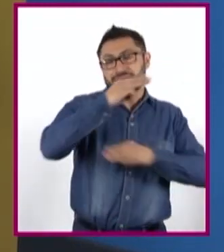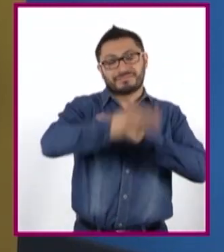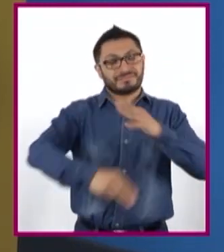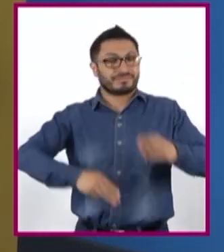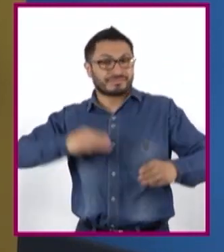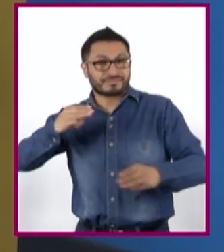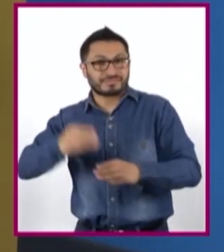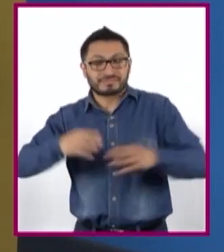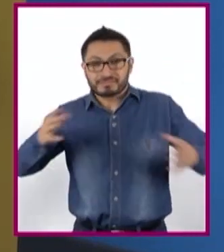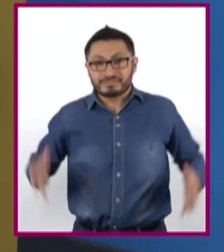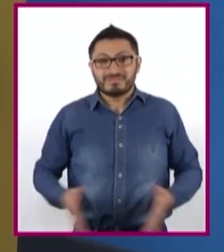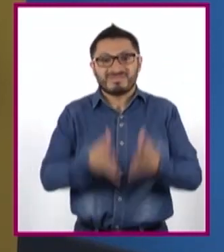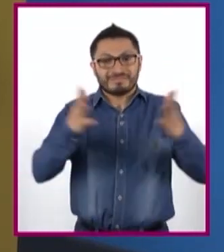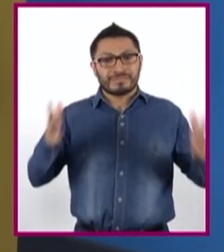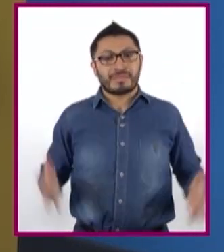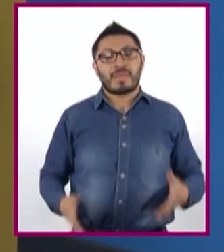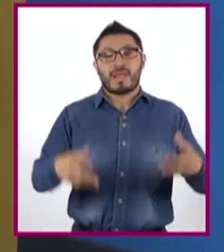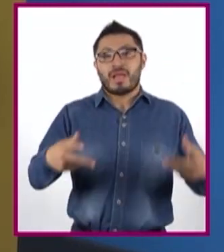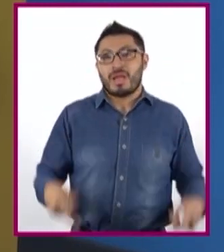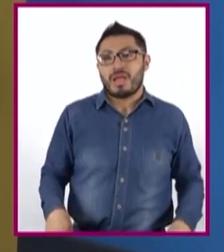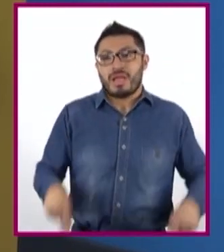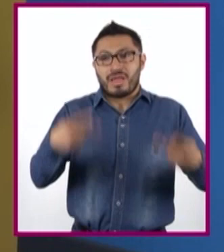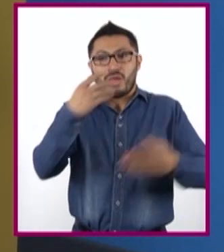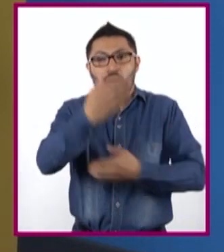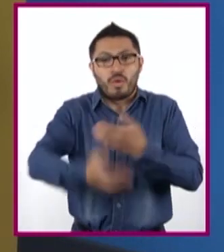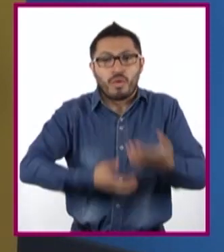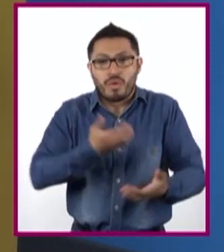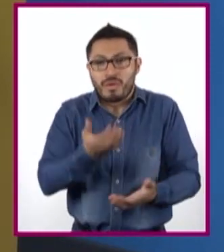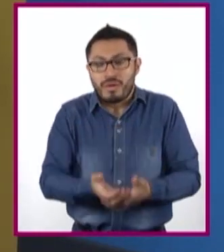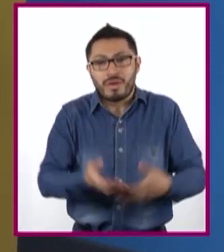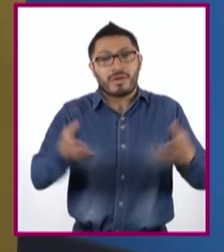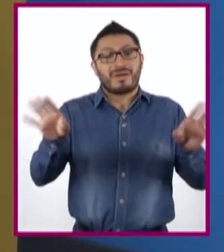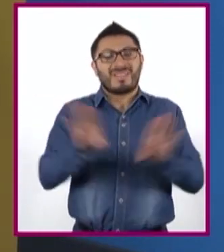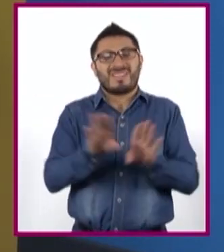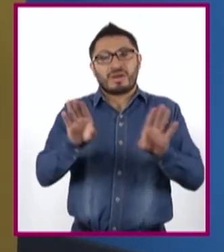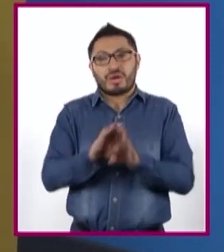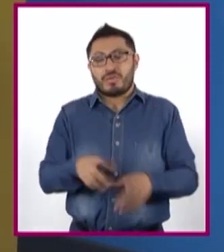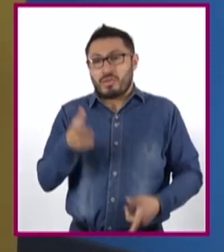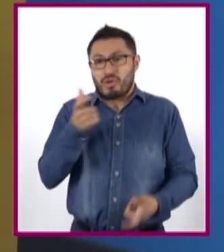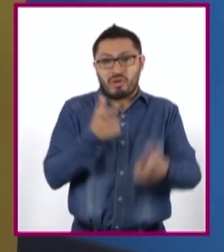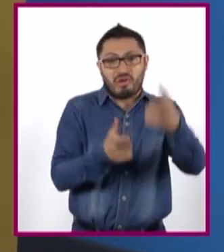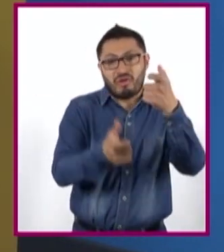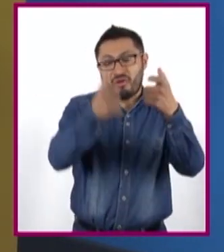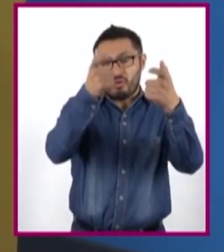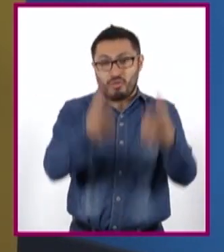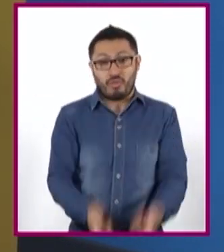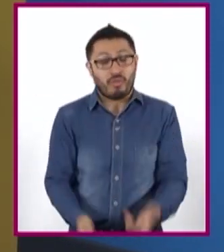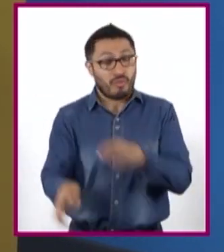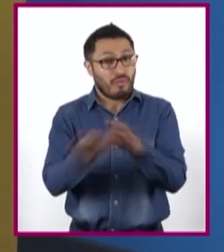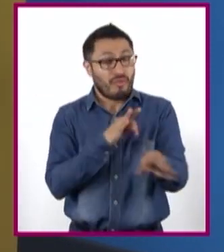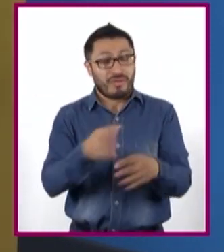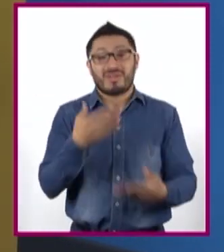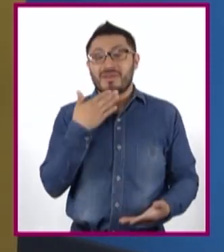mundo al impulsar el comercio y reduciendo los costos de producción. Me pregunto,